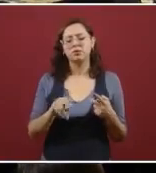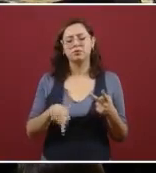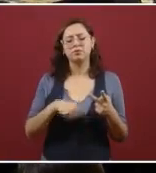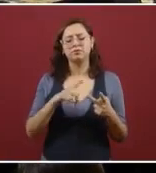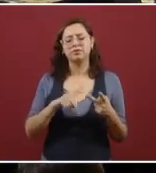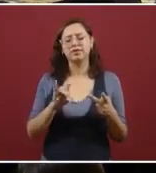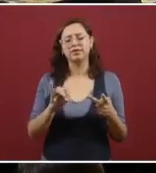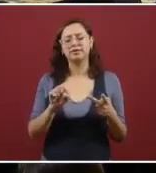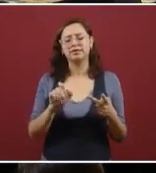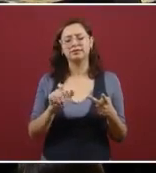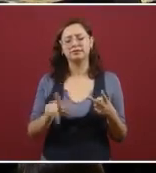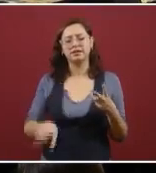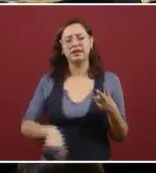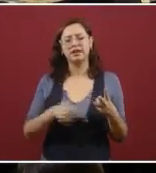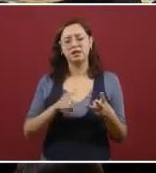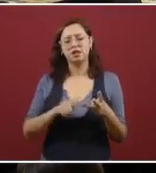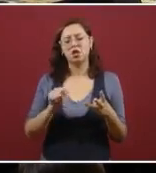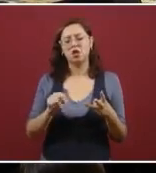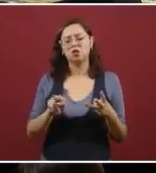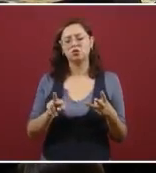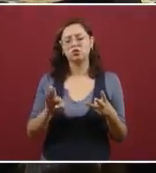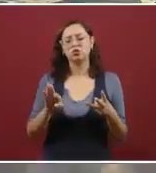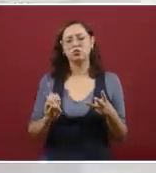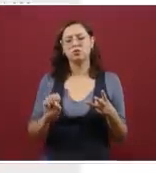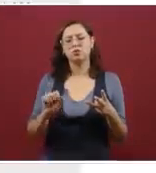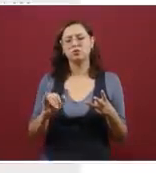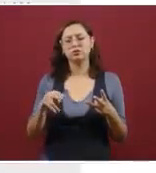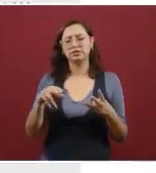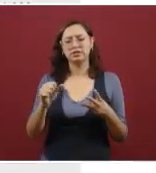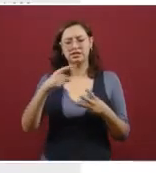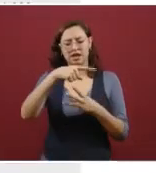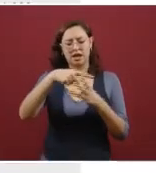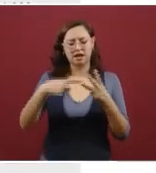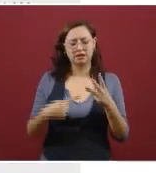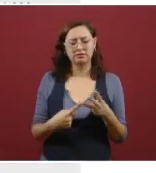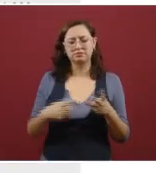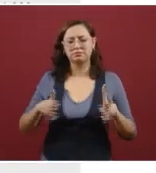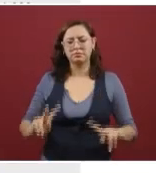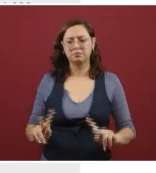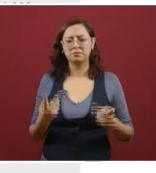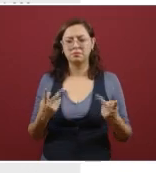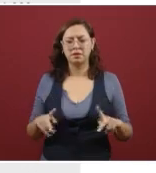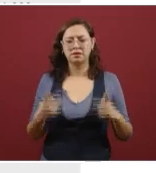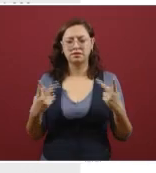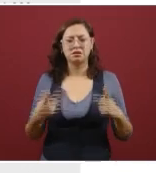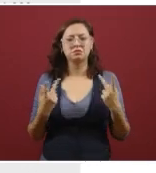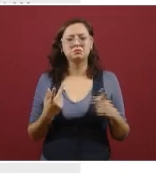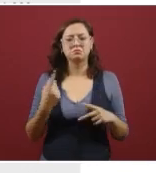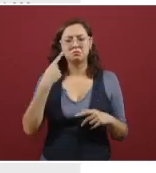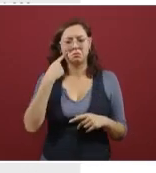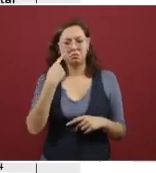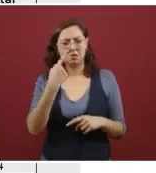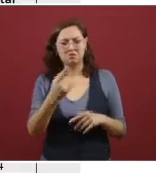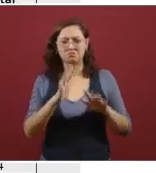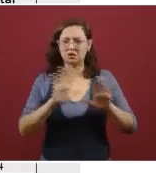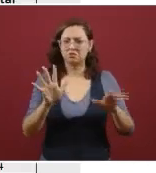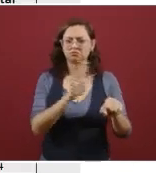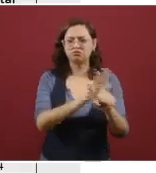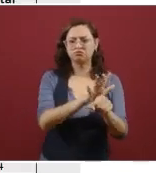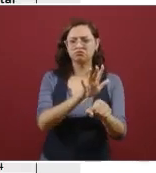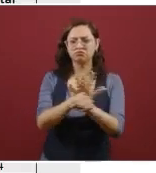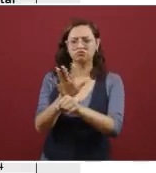Como se puede observar, hay una regularidad ya en el abasto. La que sigue, por